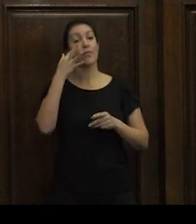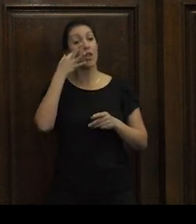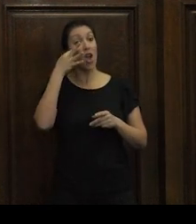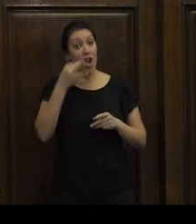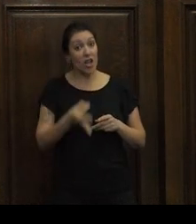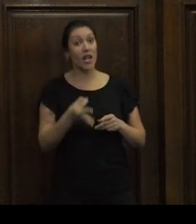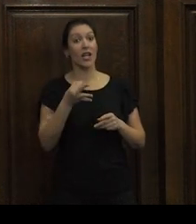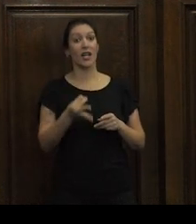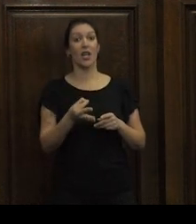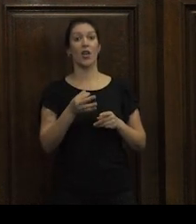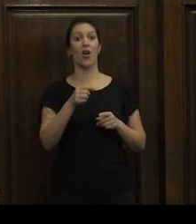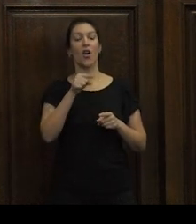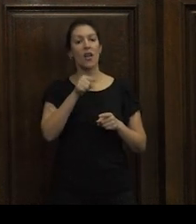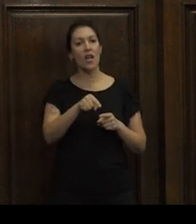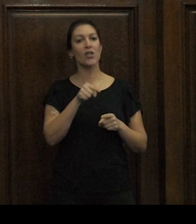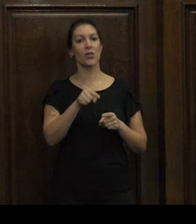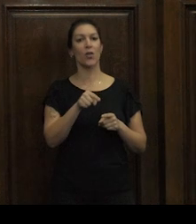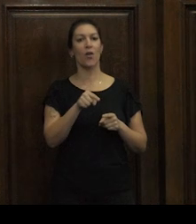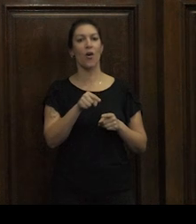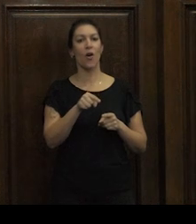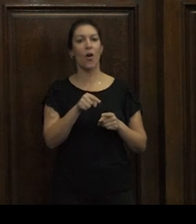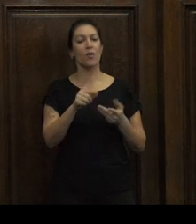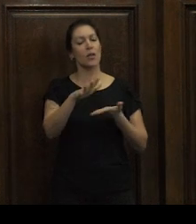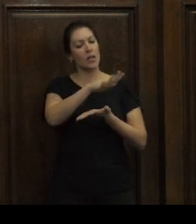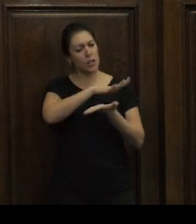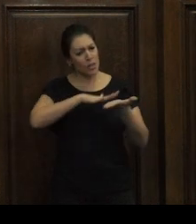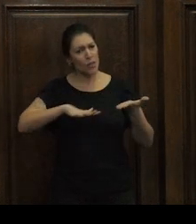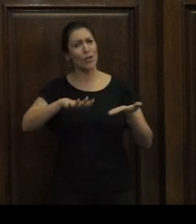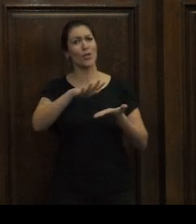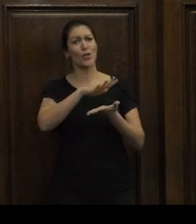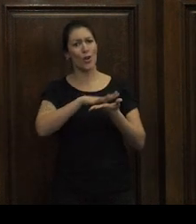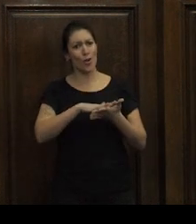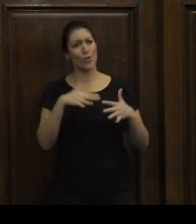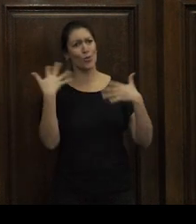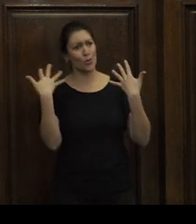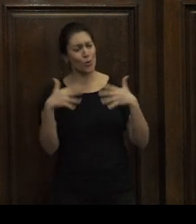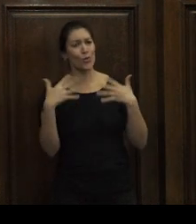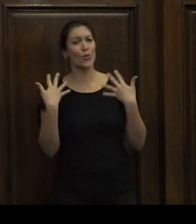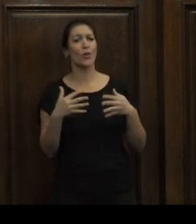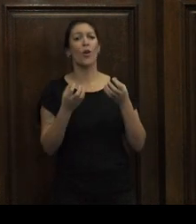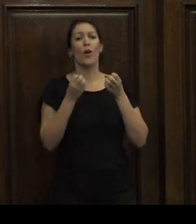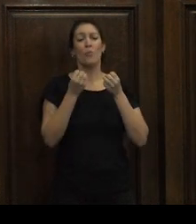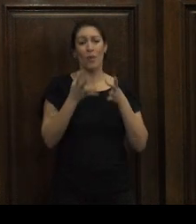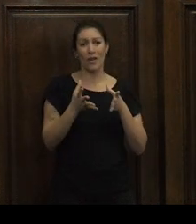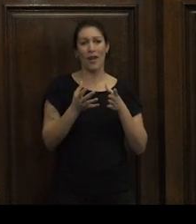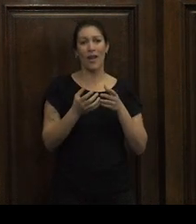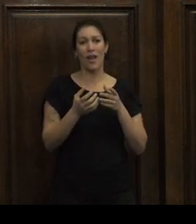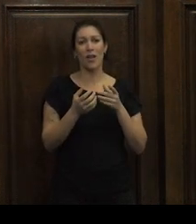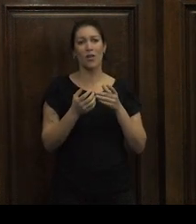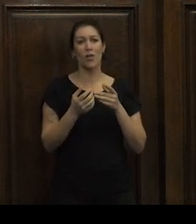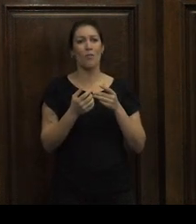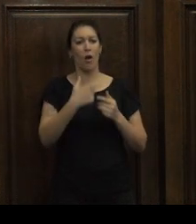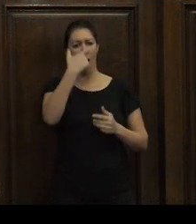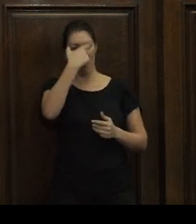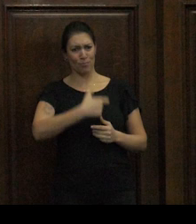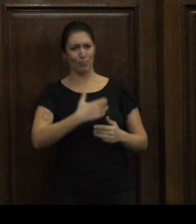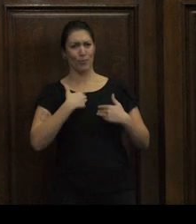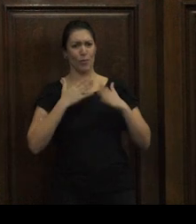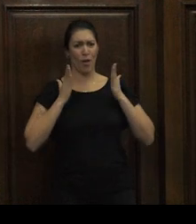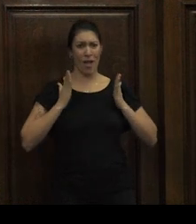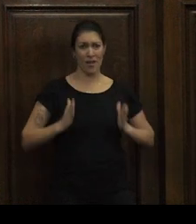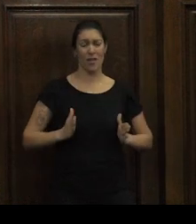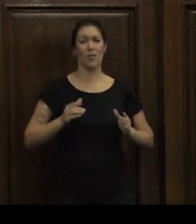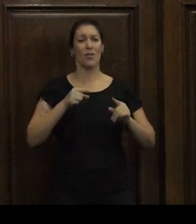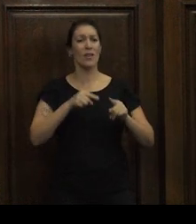me parece que se trata de un episodio emblemático, ¿no?, porque aunque la actitud inédita y